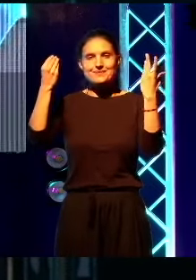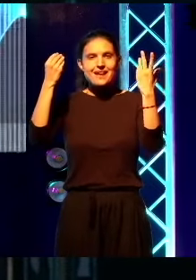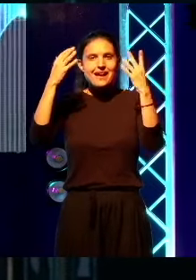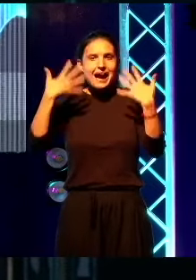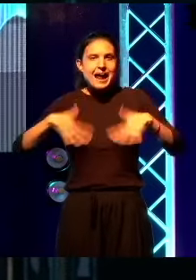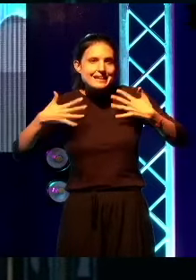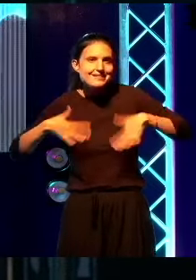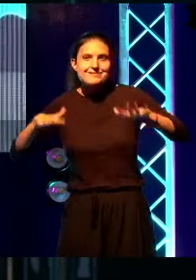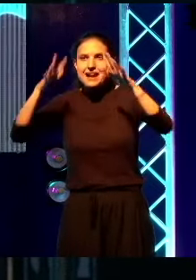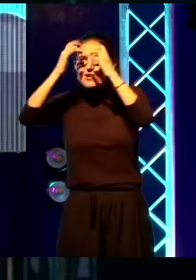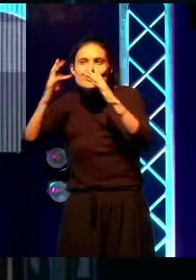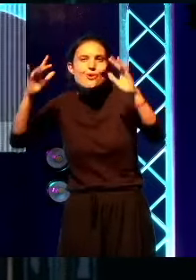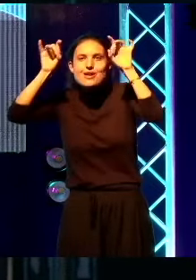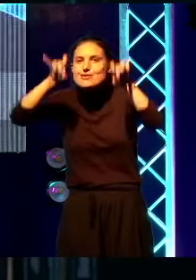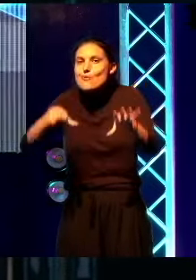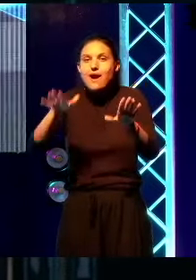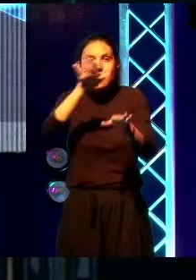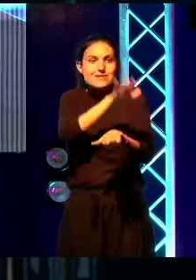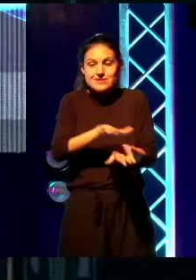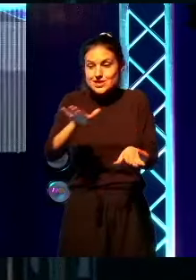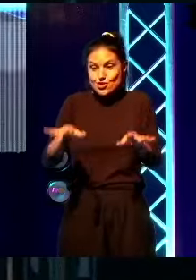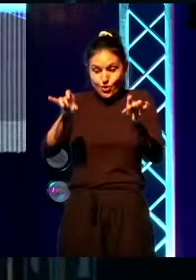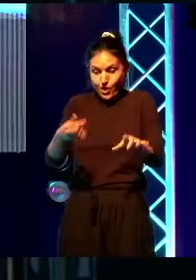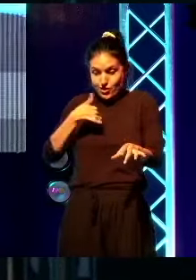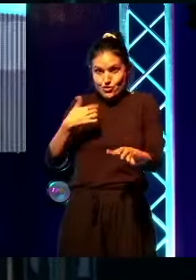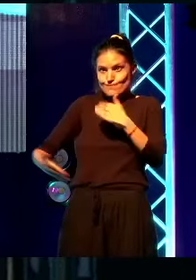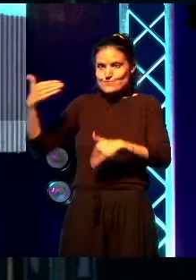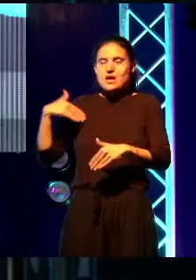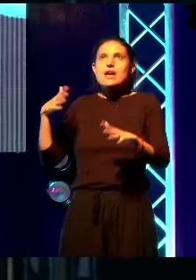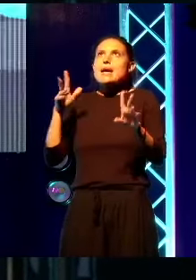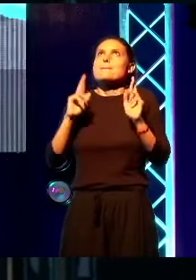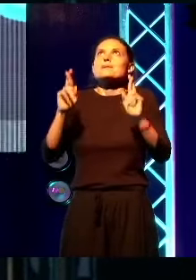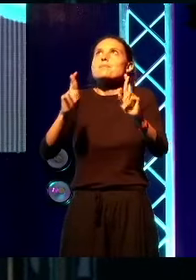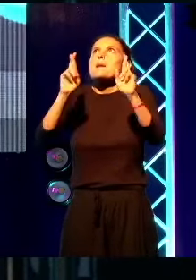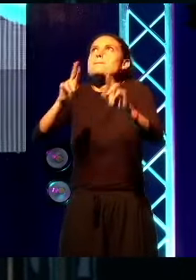niños que, como yo, esperábamos